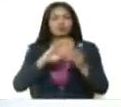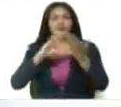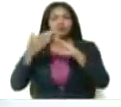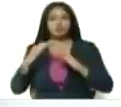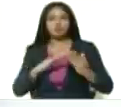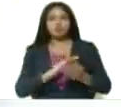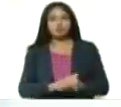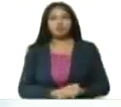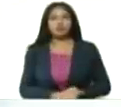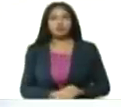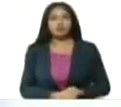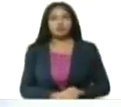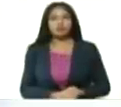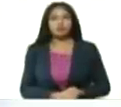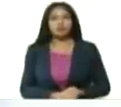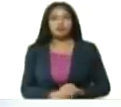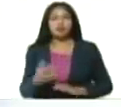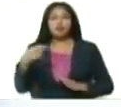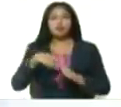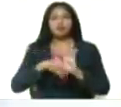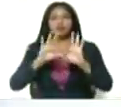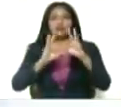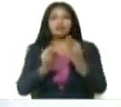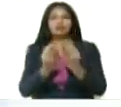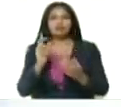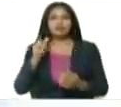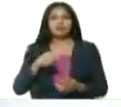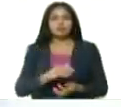comunidad, llegar a la profundidad de la familia.